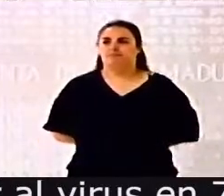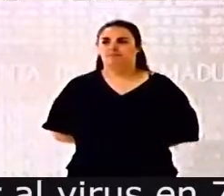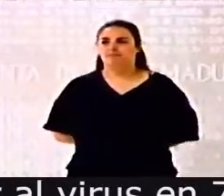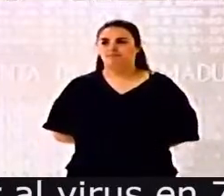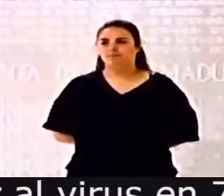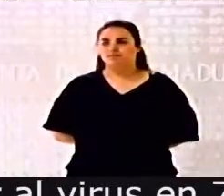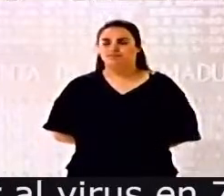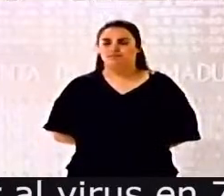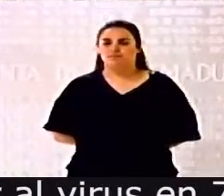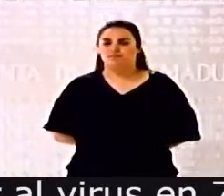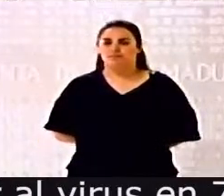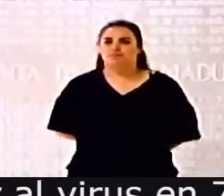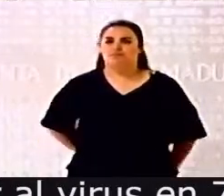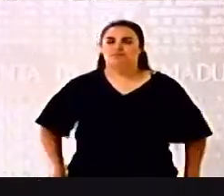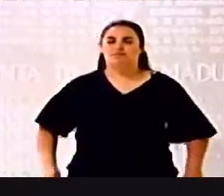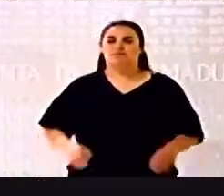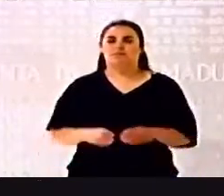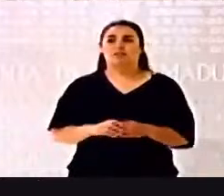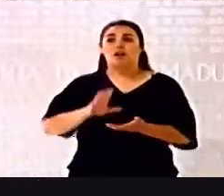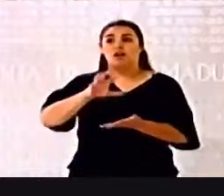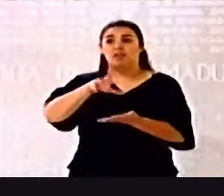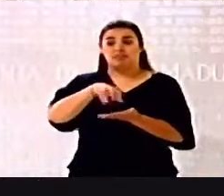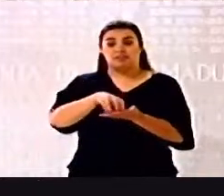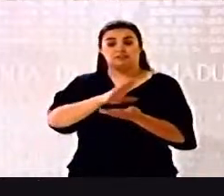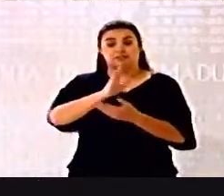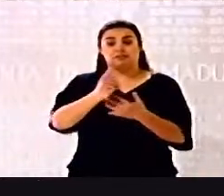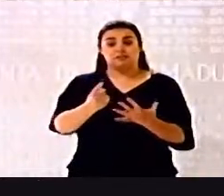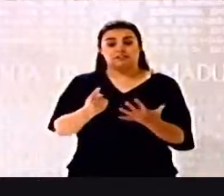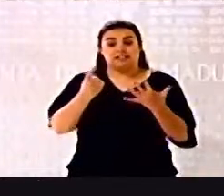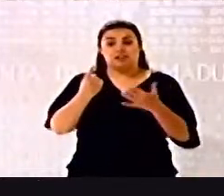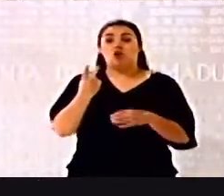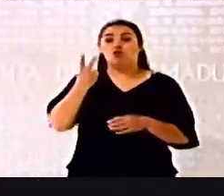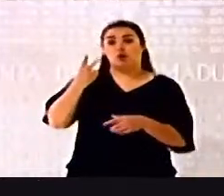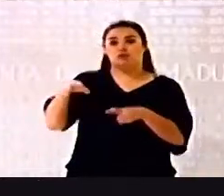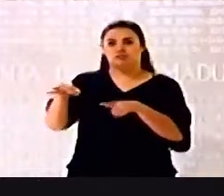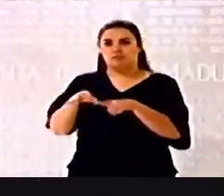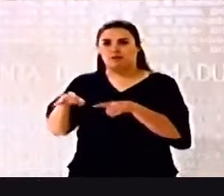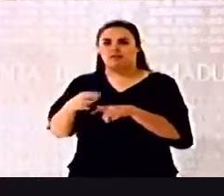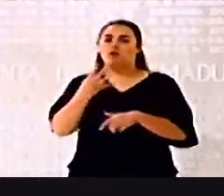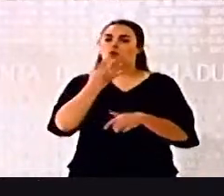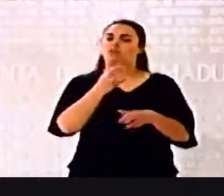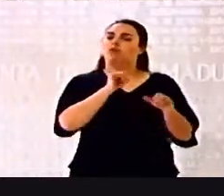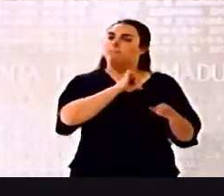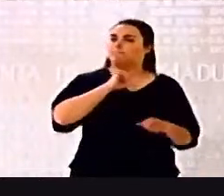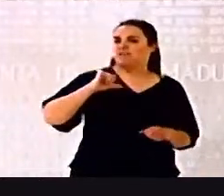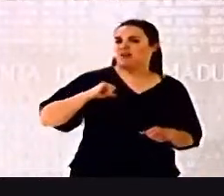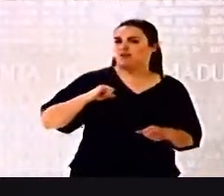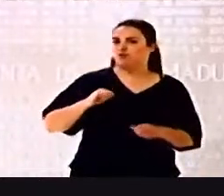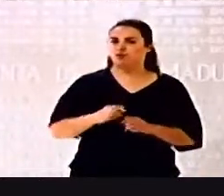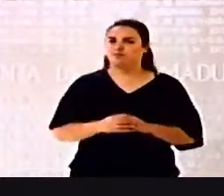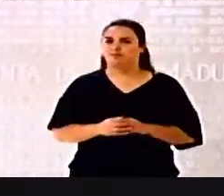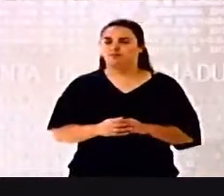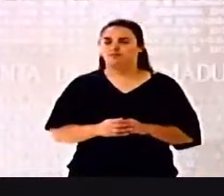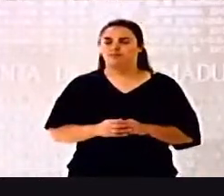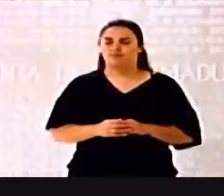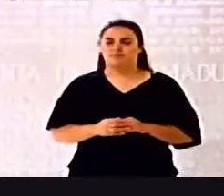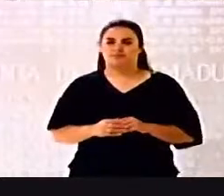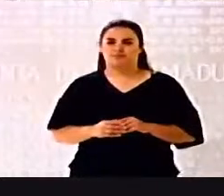De los 6 centros afectados, 2 pertenecen al SEPAZ y 4 son centros privados, centros residenciales privados.